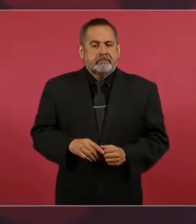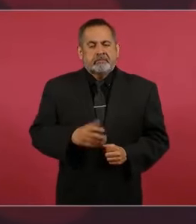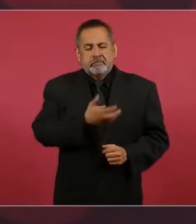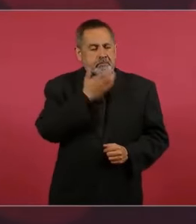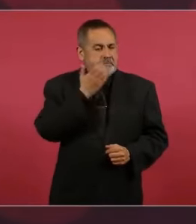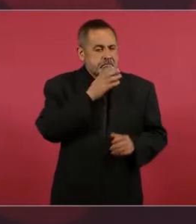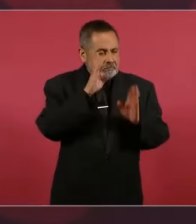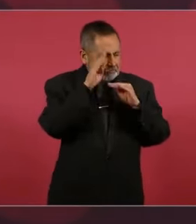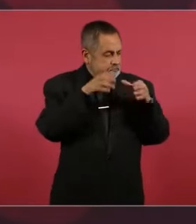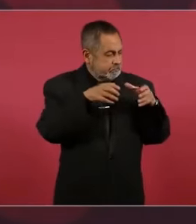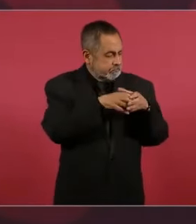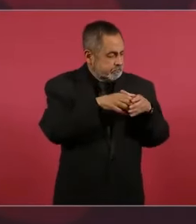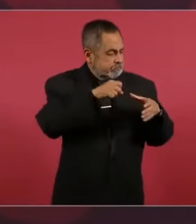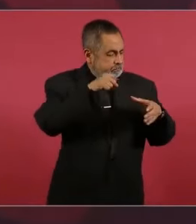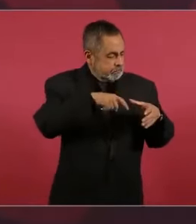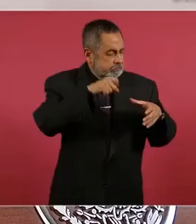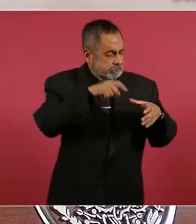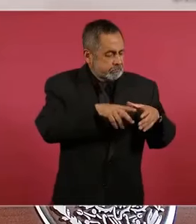conservador